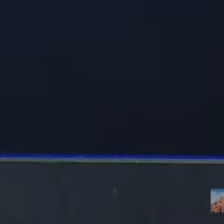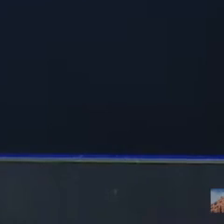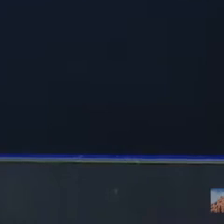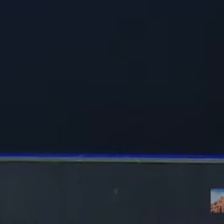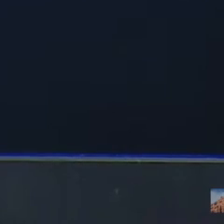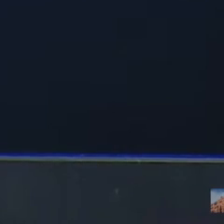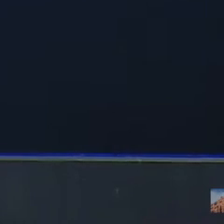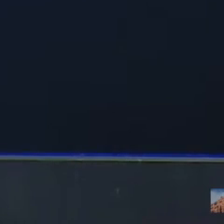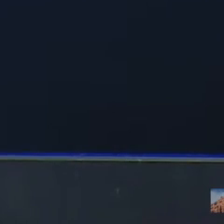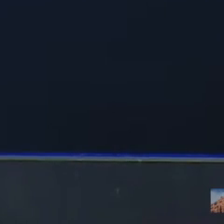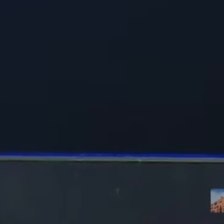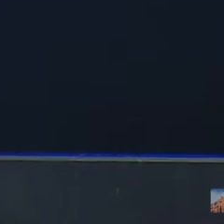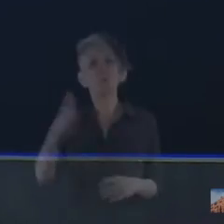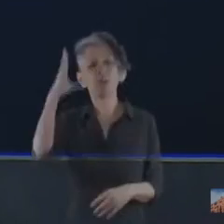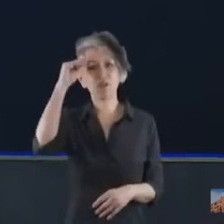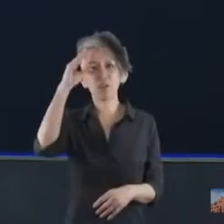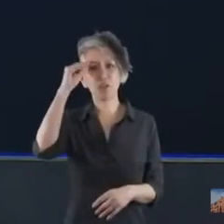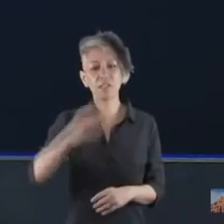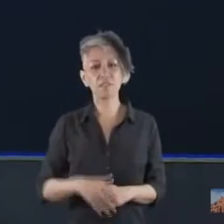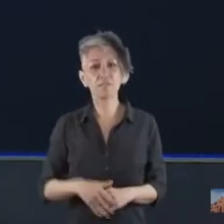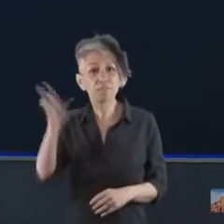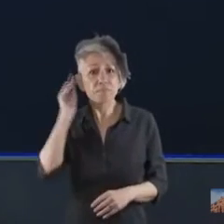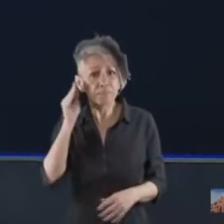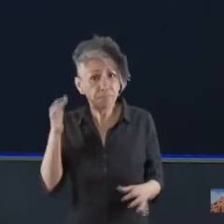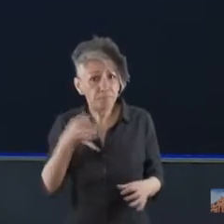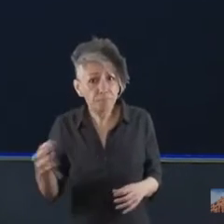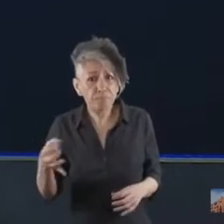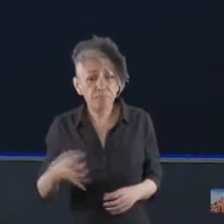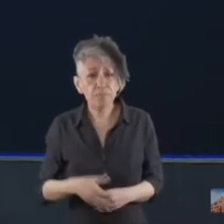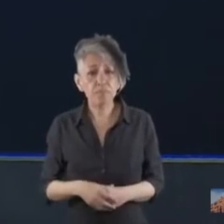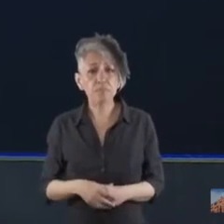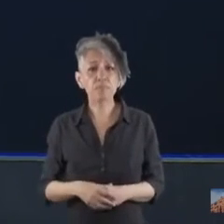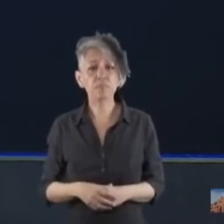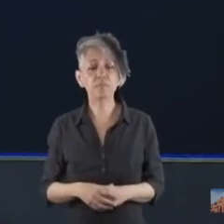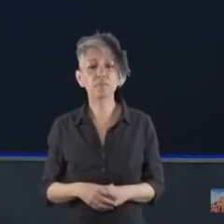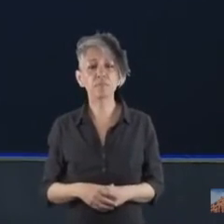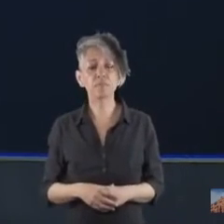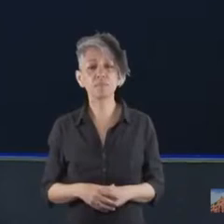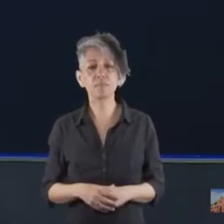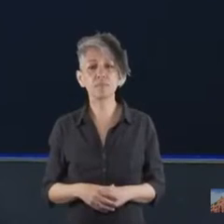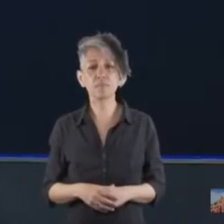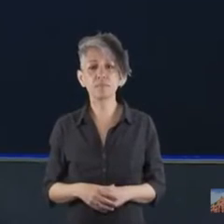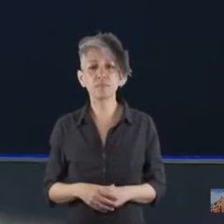muy buenas noches se escucha no